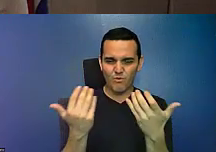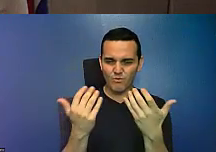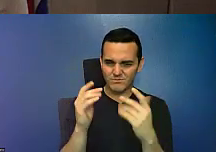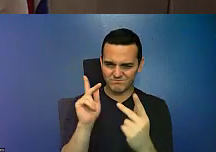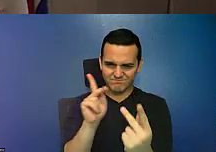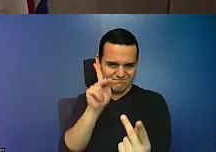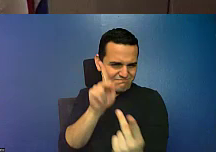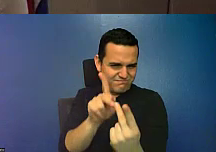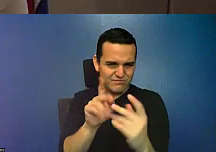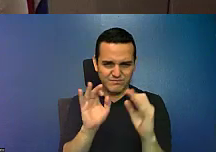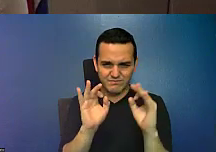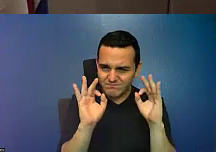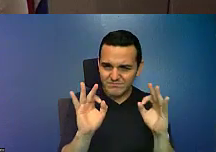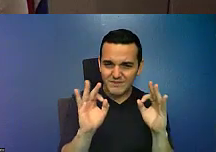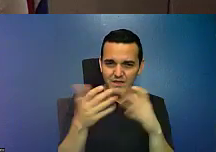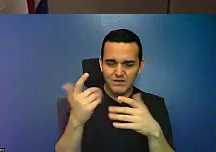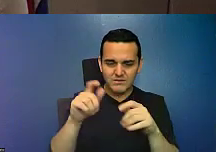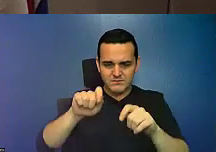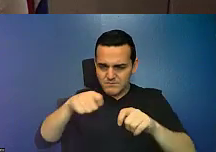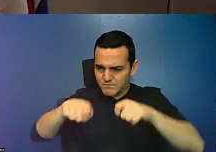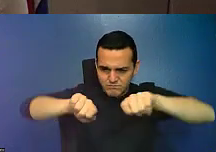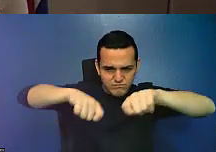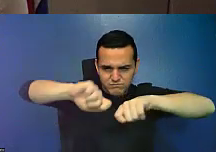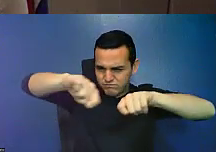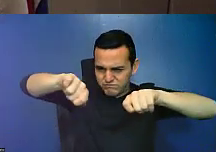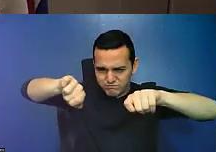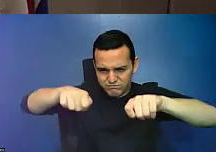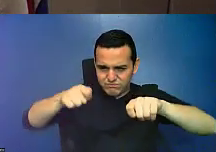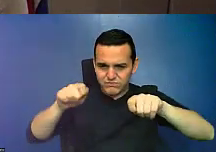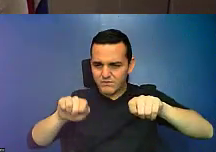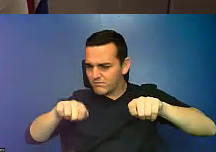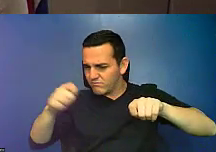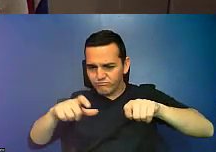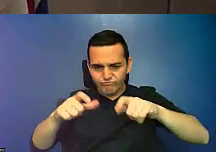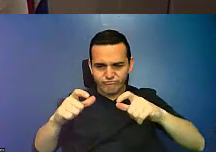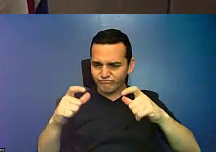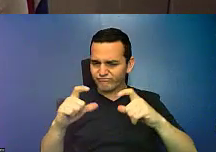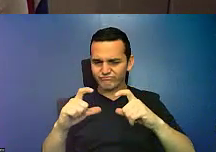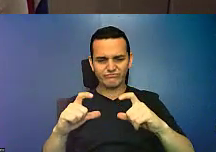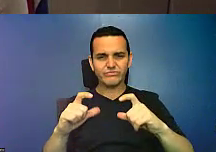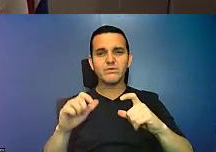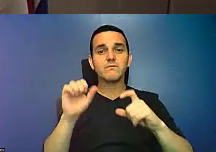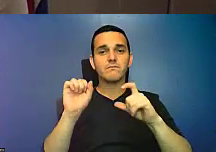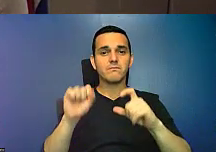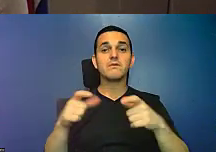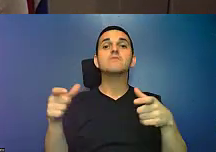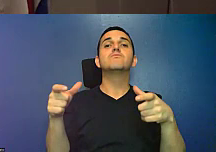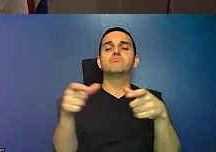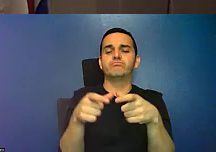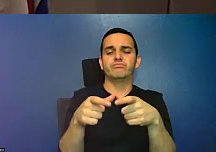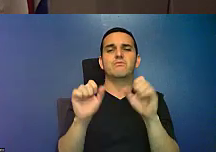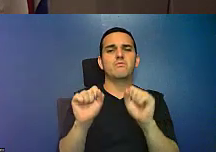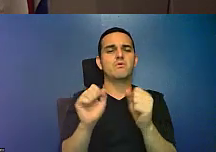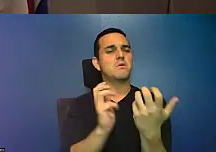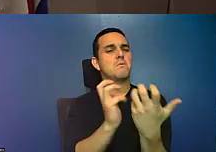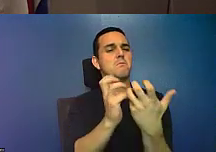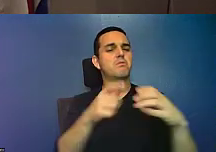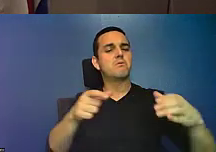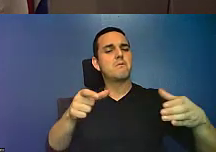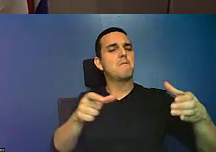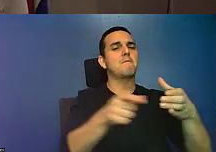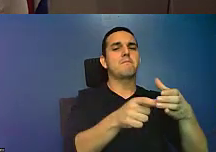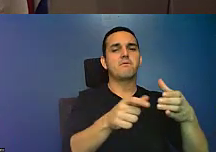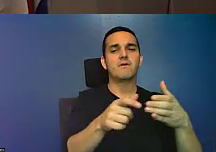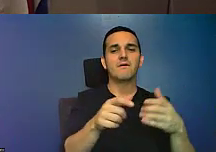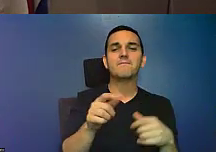lo hemos desarmado, lo hemos visto, lo hemos tratado. Ahora, es pequeño, se puede adaptar, sí, y estas gráficas de